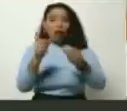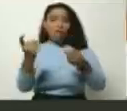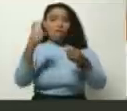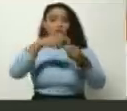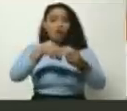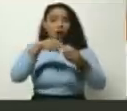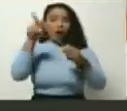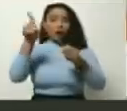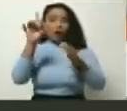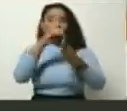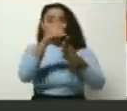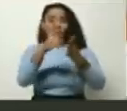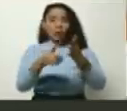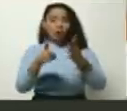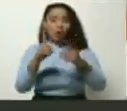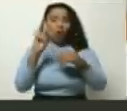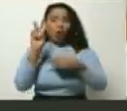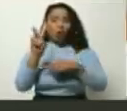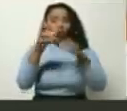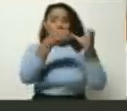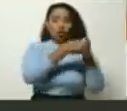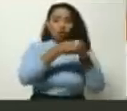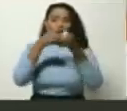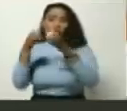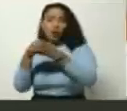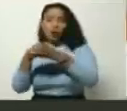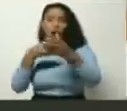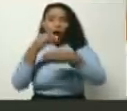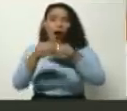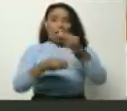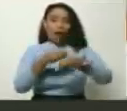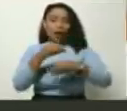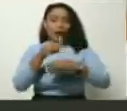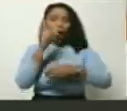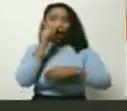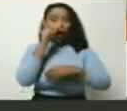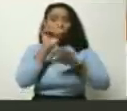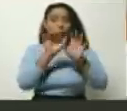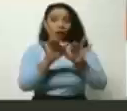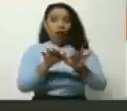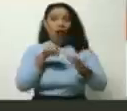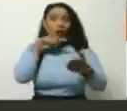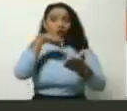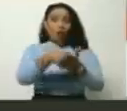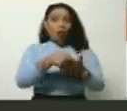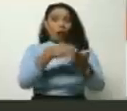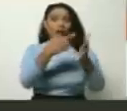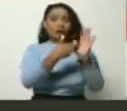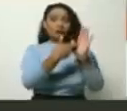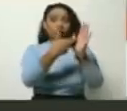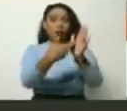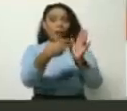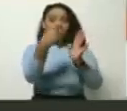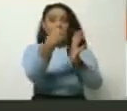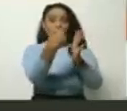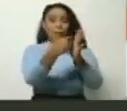documento, las partes notificarán al facilitador por escrito el nombre de sus representantes.